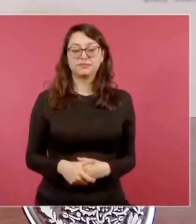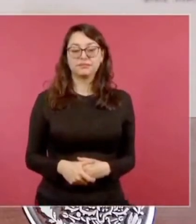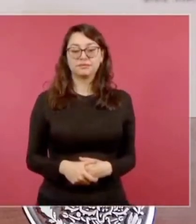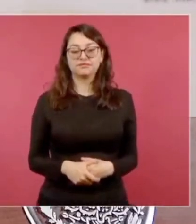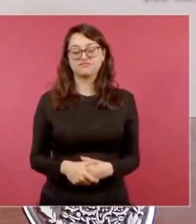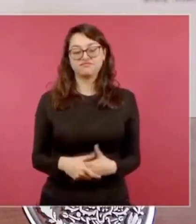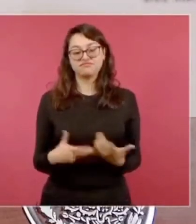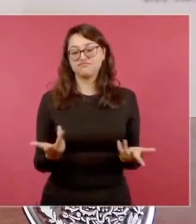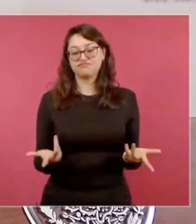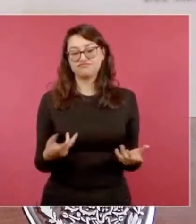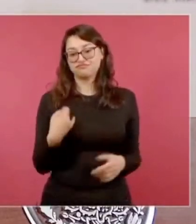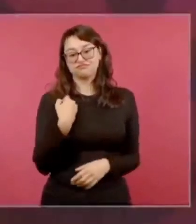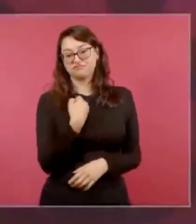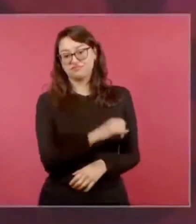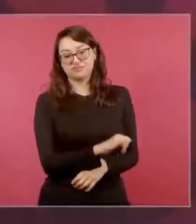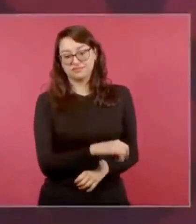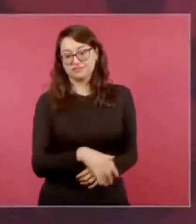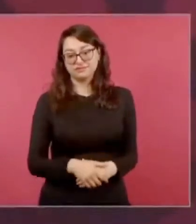absurdo,